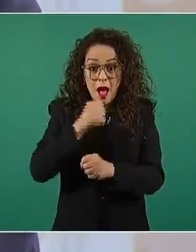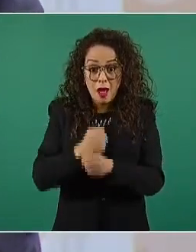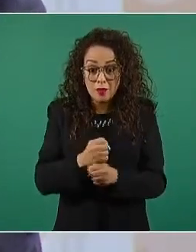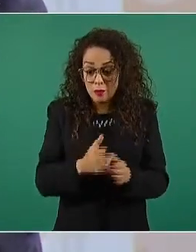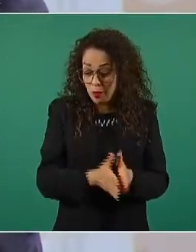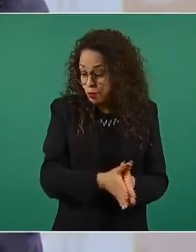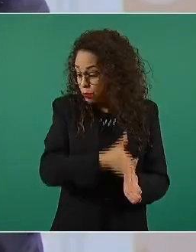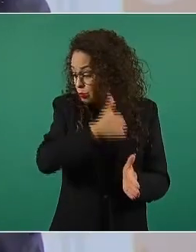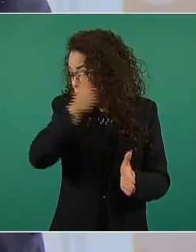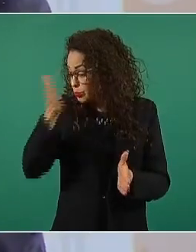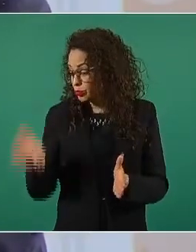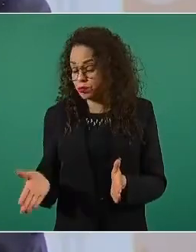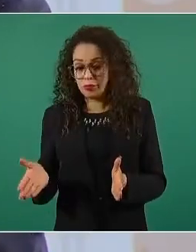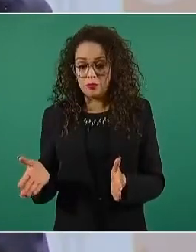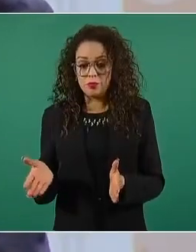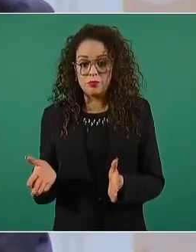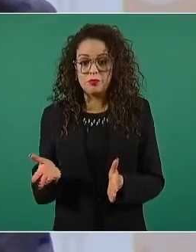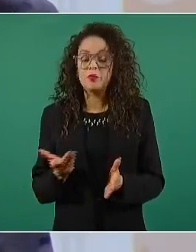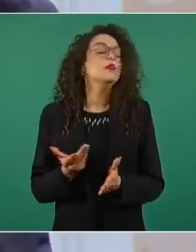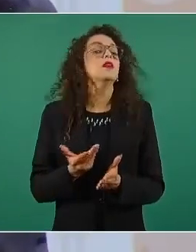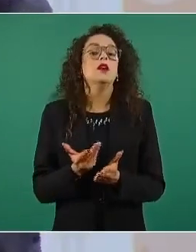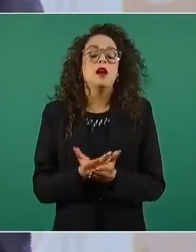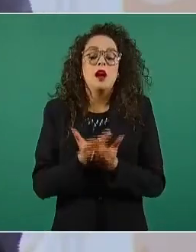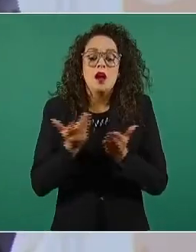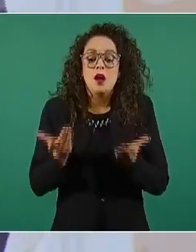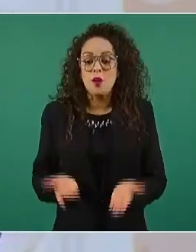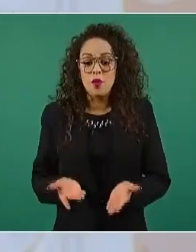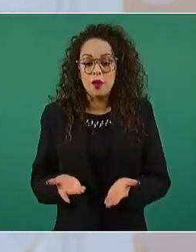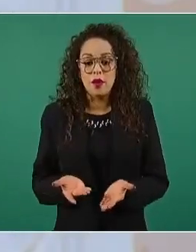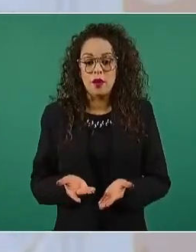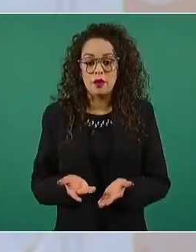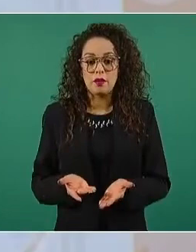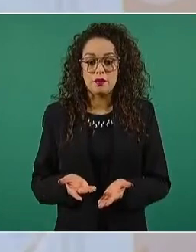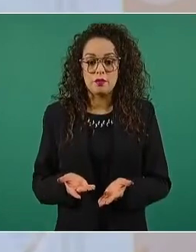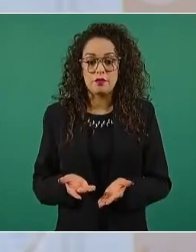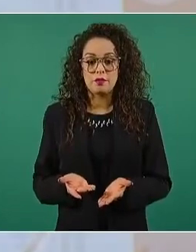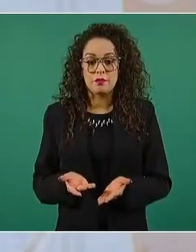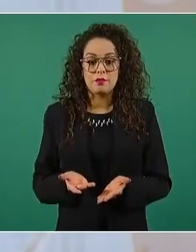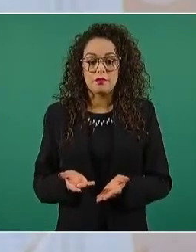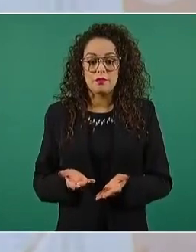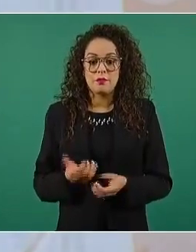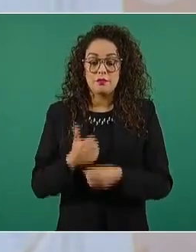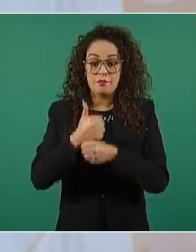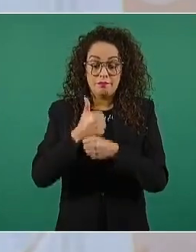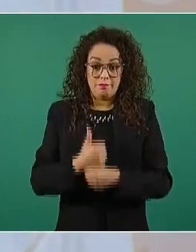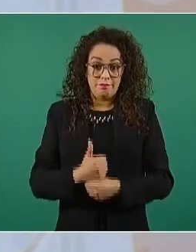Ahora que estamos padeciendo